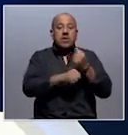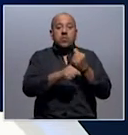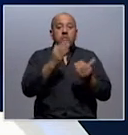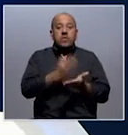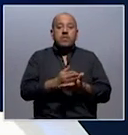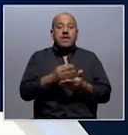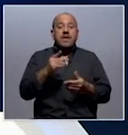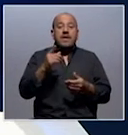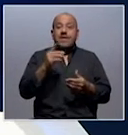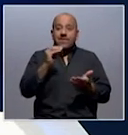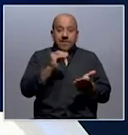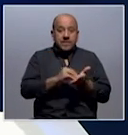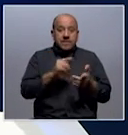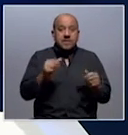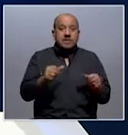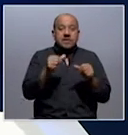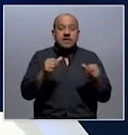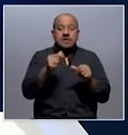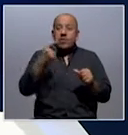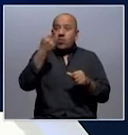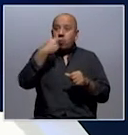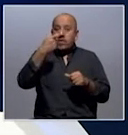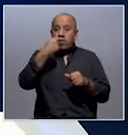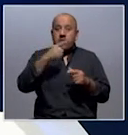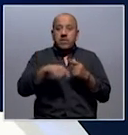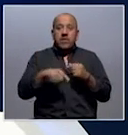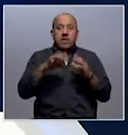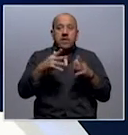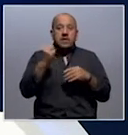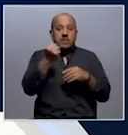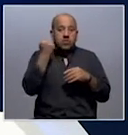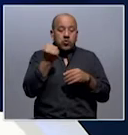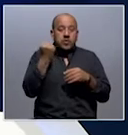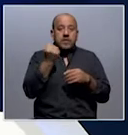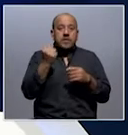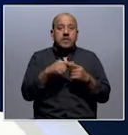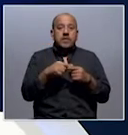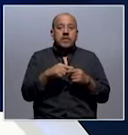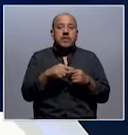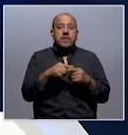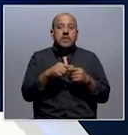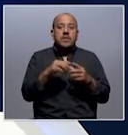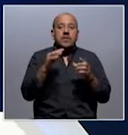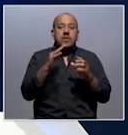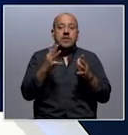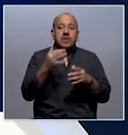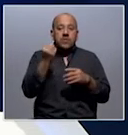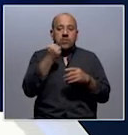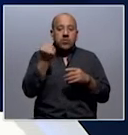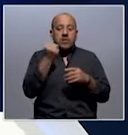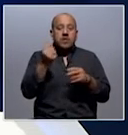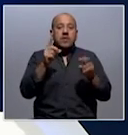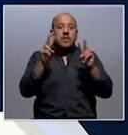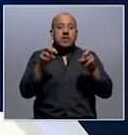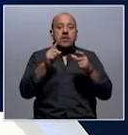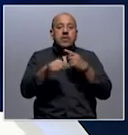que en américa del sur se elabora un fármaco entonces este es un hito más que importante más allá de por supuesto la importancia que tiene el tema